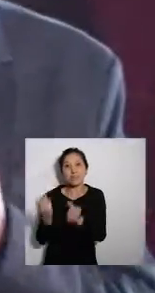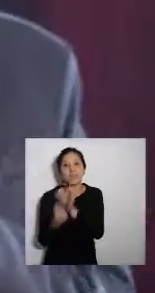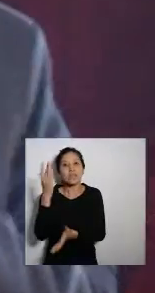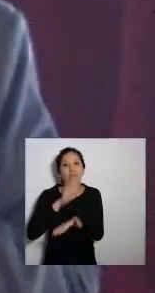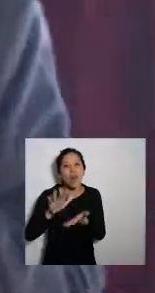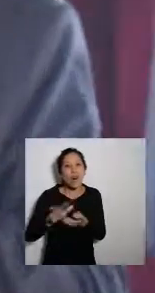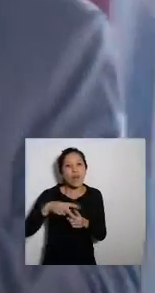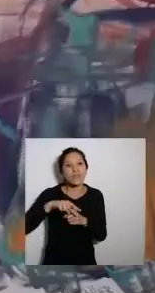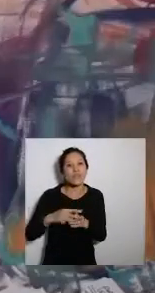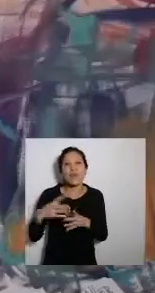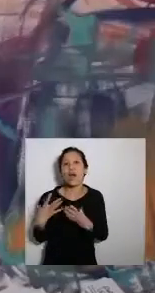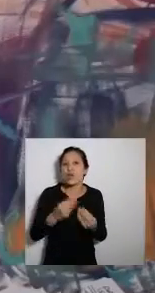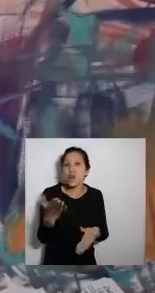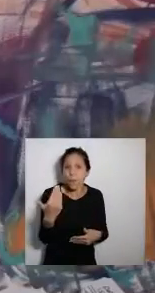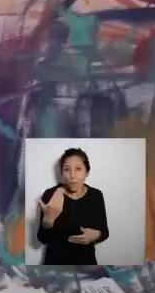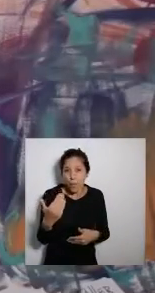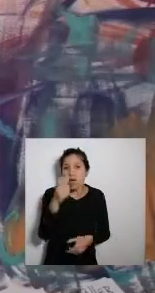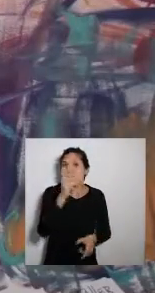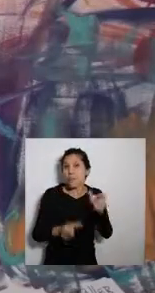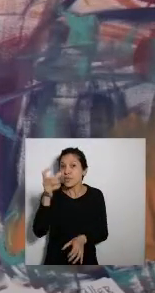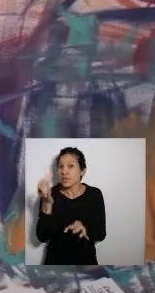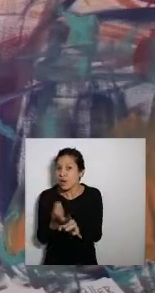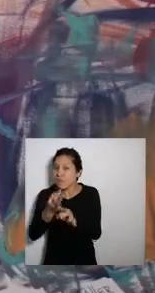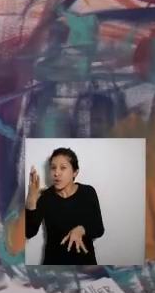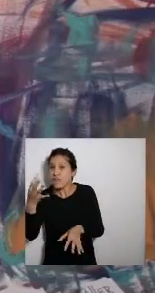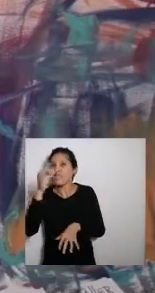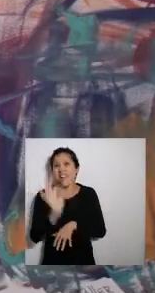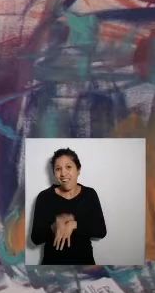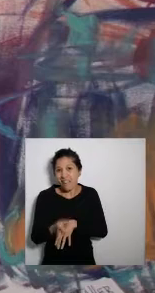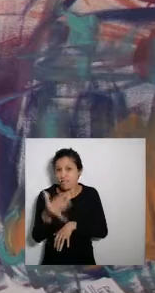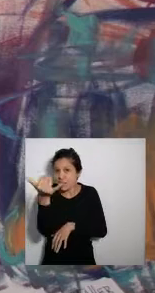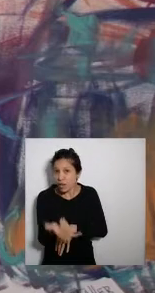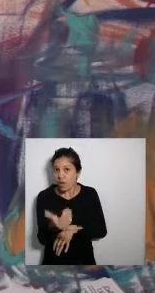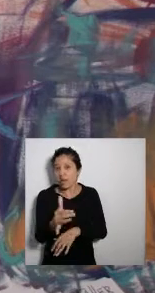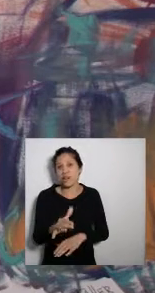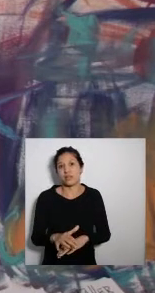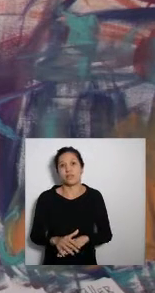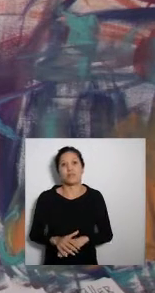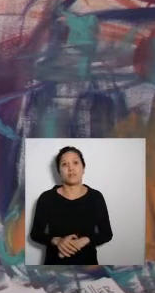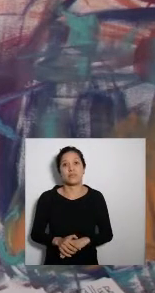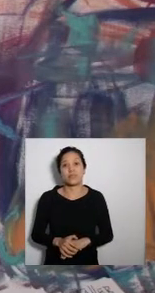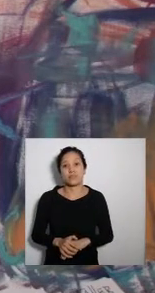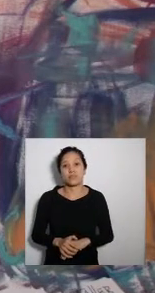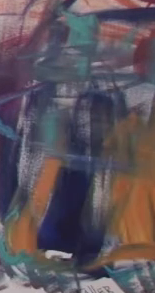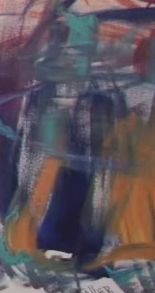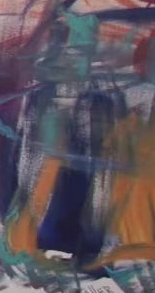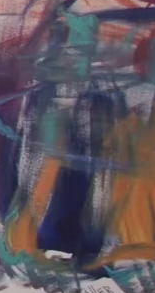Argentina es un claro ejemplo de país en el cual pueden implementarse mecanismos como son las nuevas tecnologías